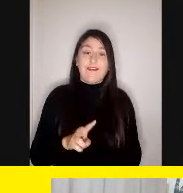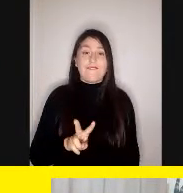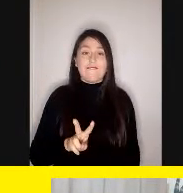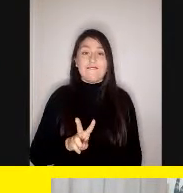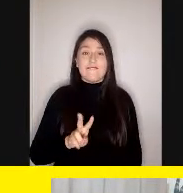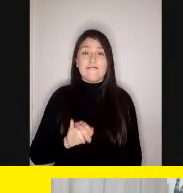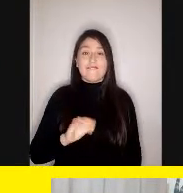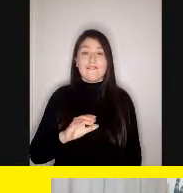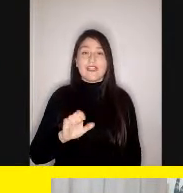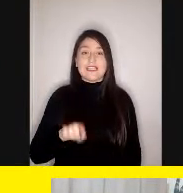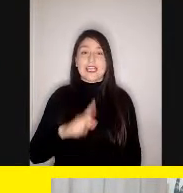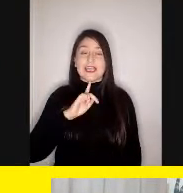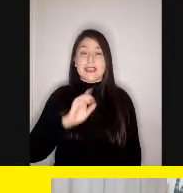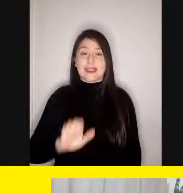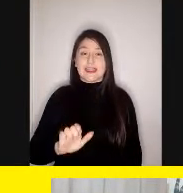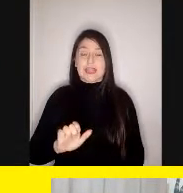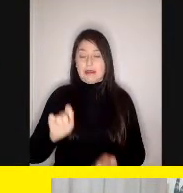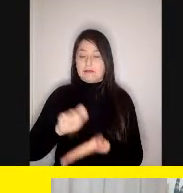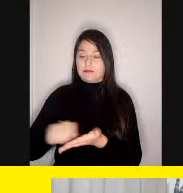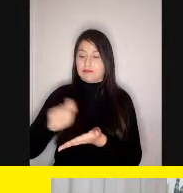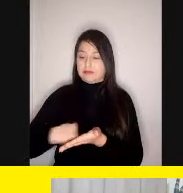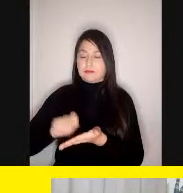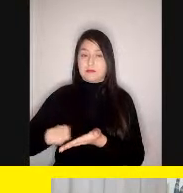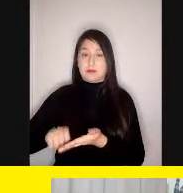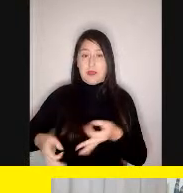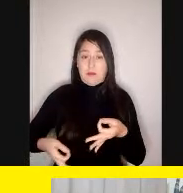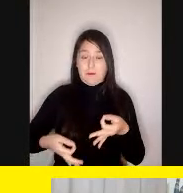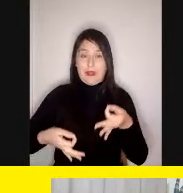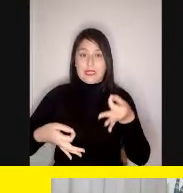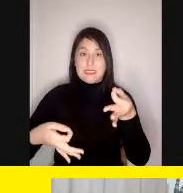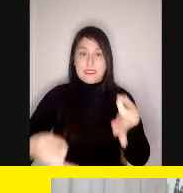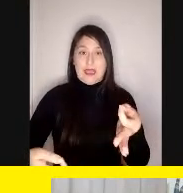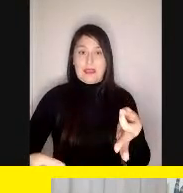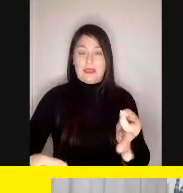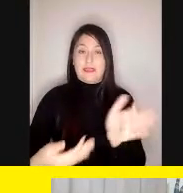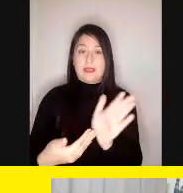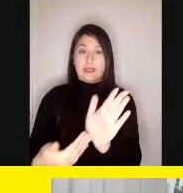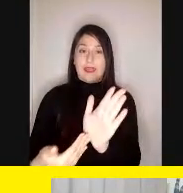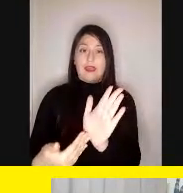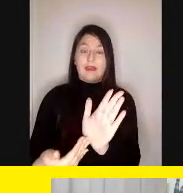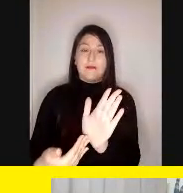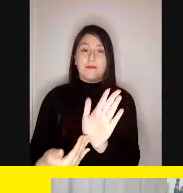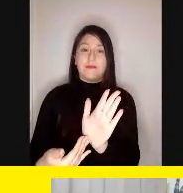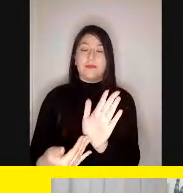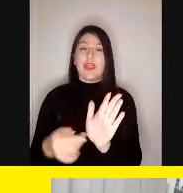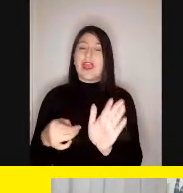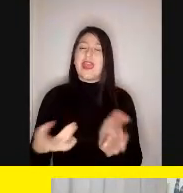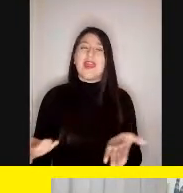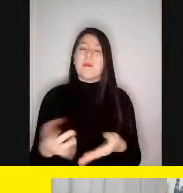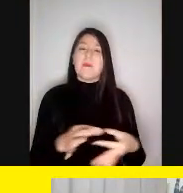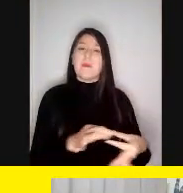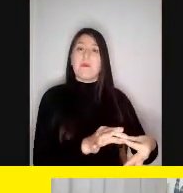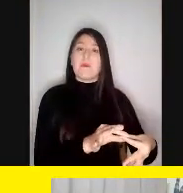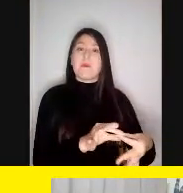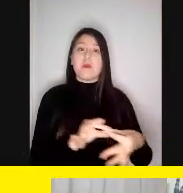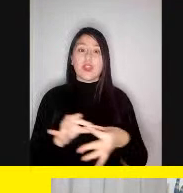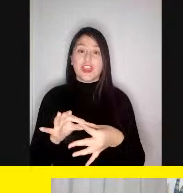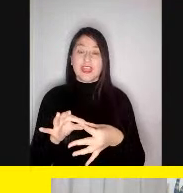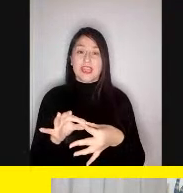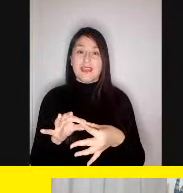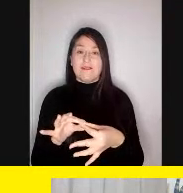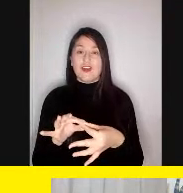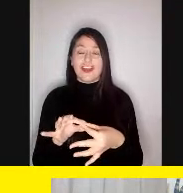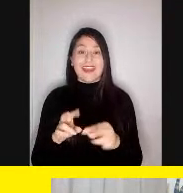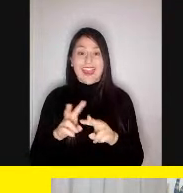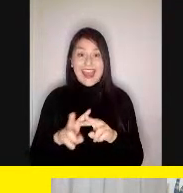Barzana, dice que uno de los motivos por los que él hace esa denuncia es porque